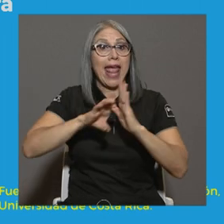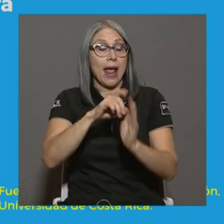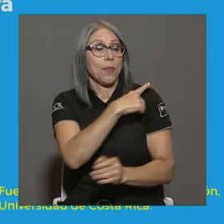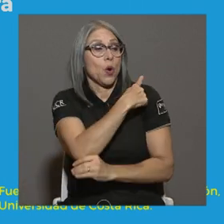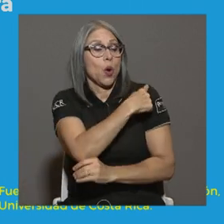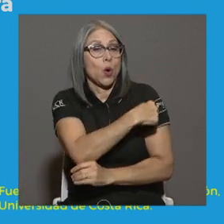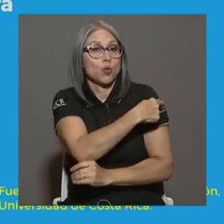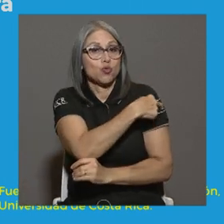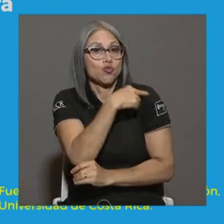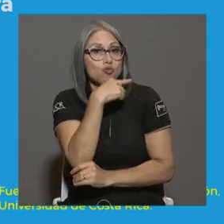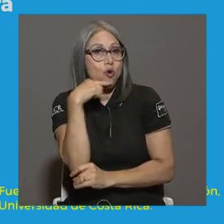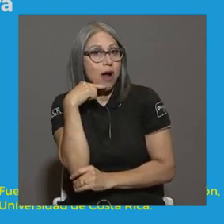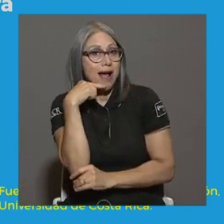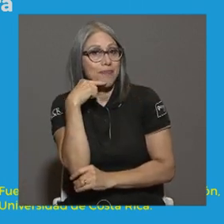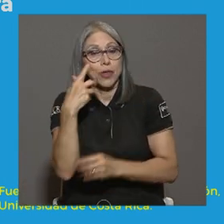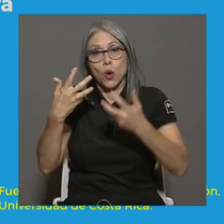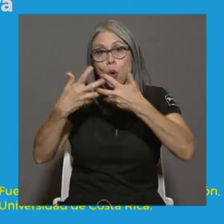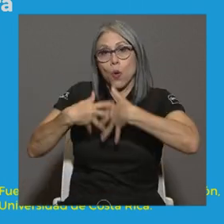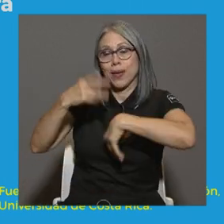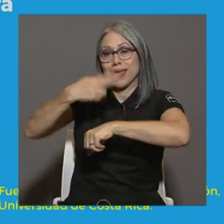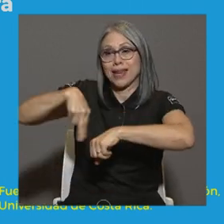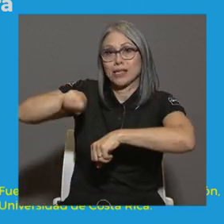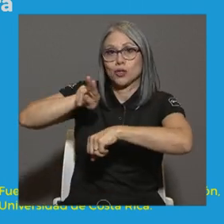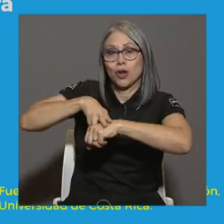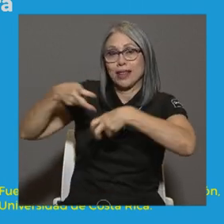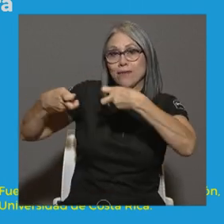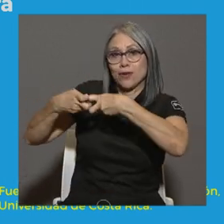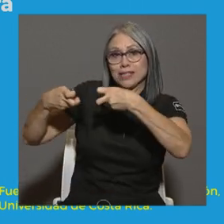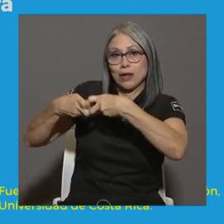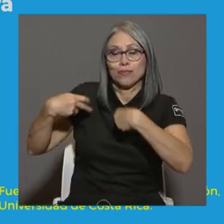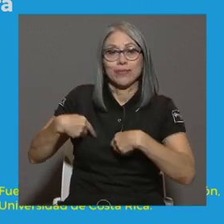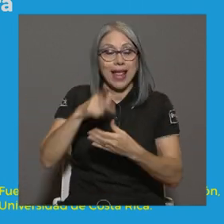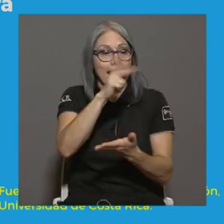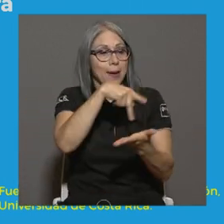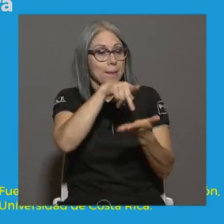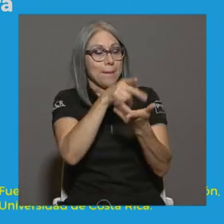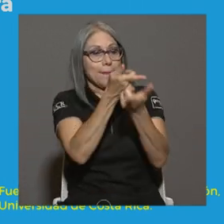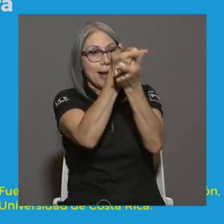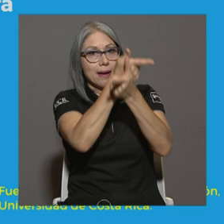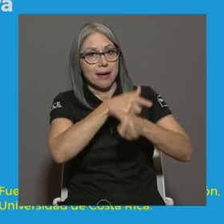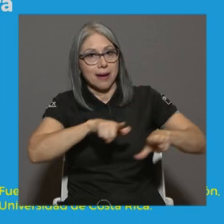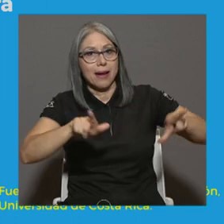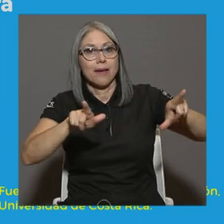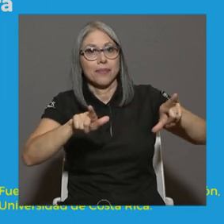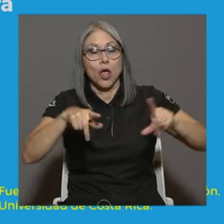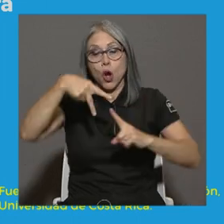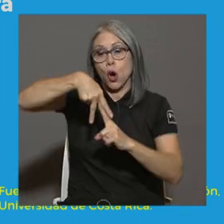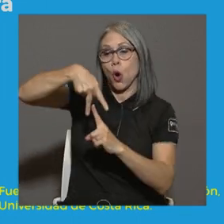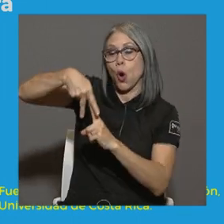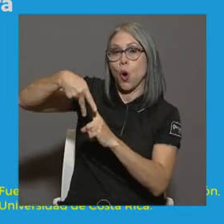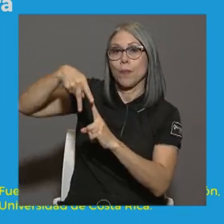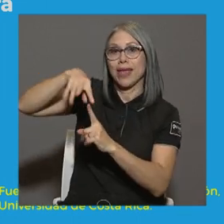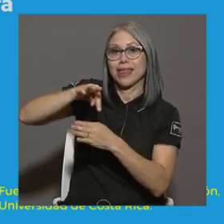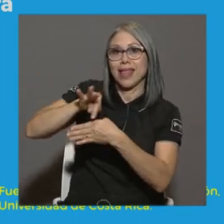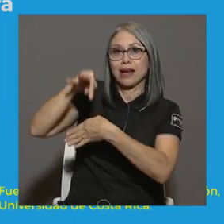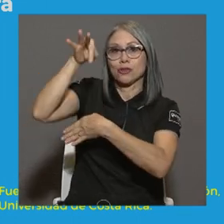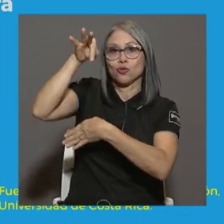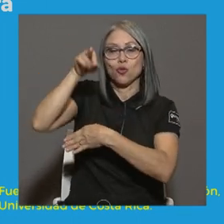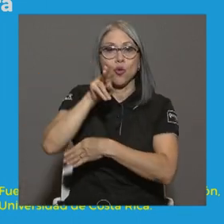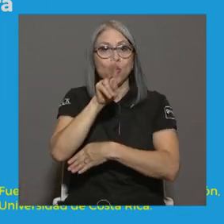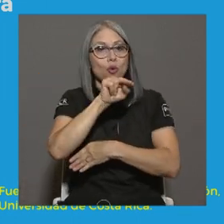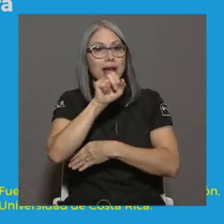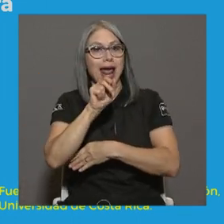Roja, la Compañía Nacional de Fuerza y Luz, el Parque La Libertad, COPE Tarrazú,